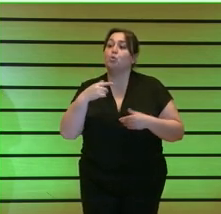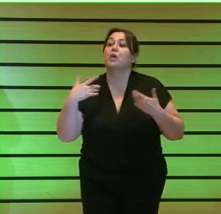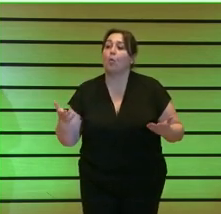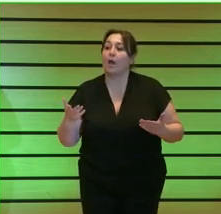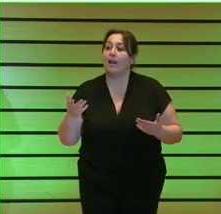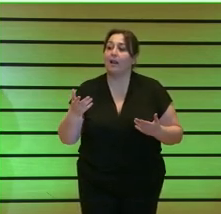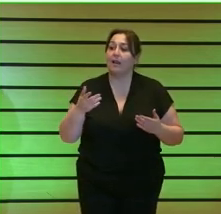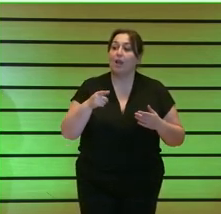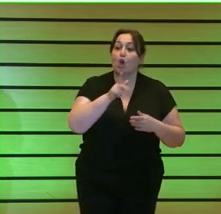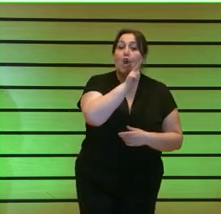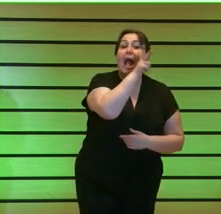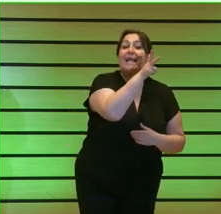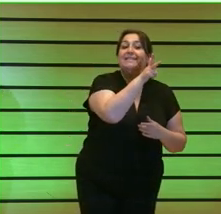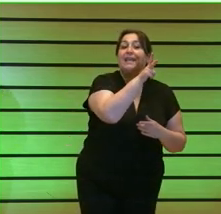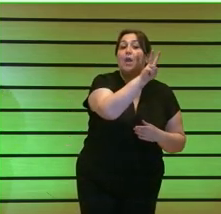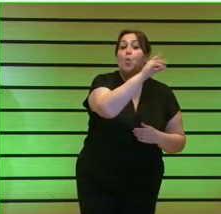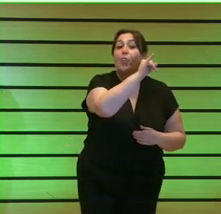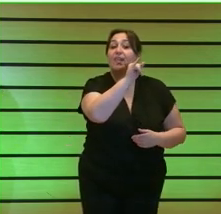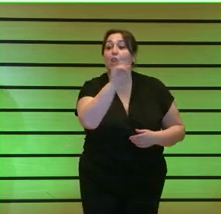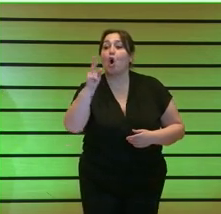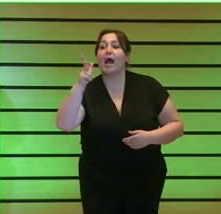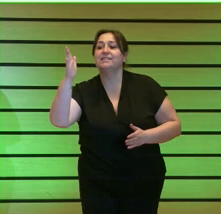en un hospital con h o sin h